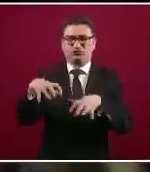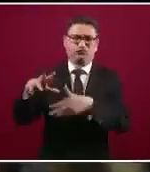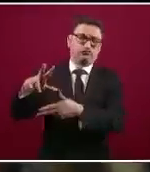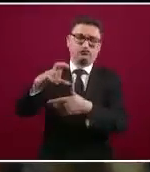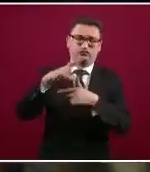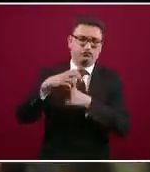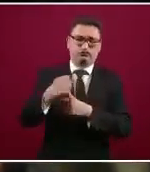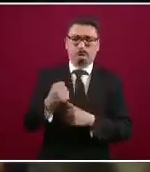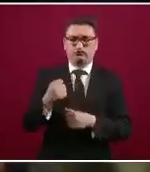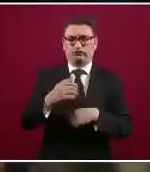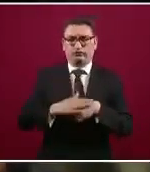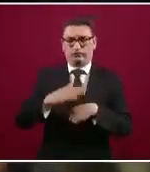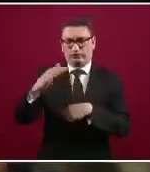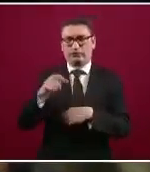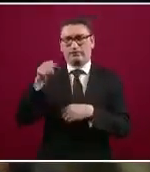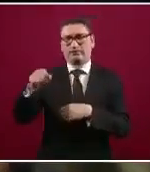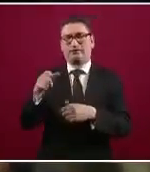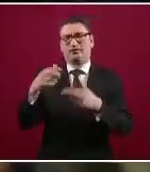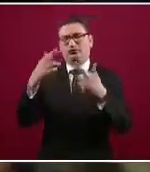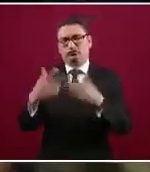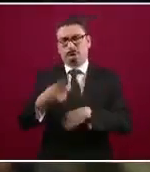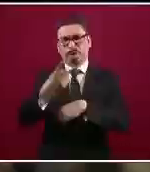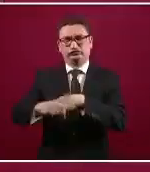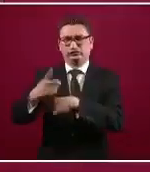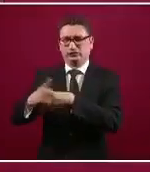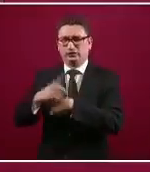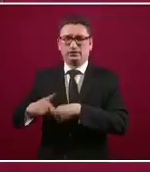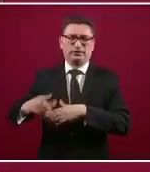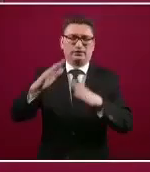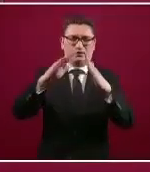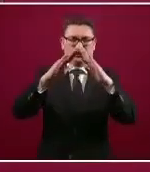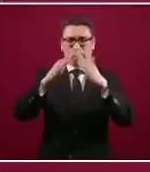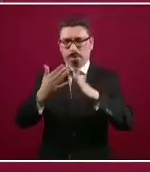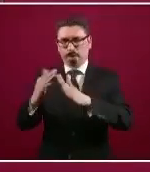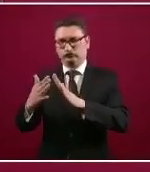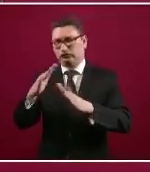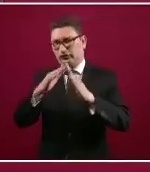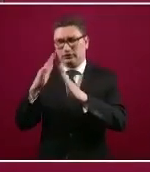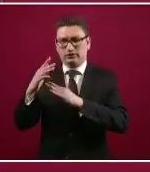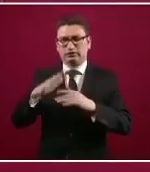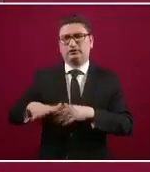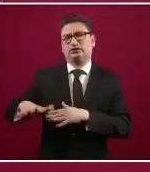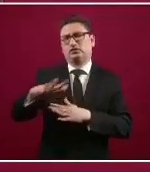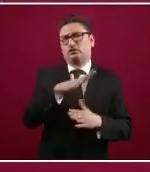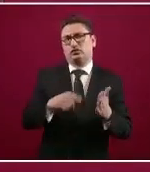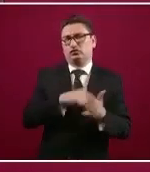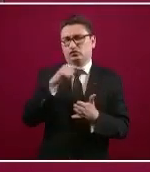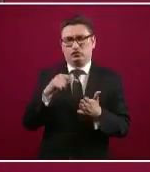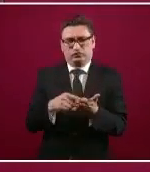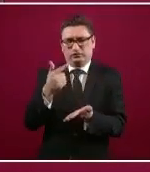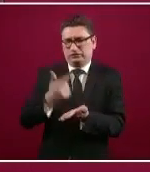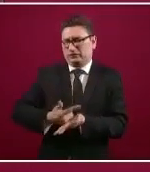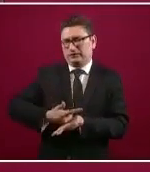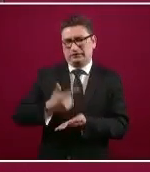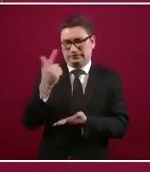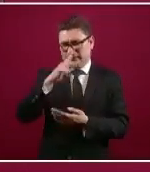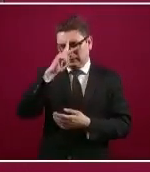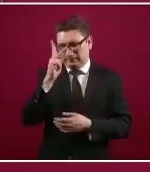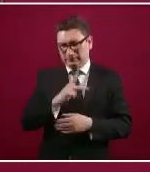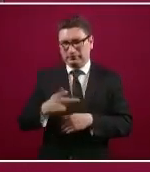donde más daños hay en cuestiones de viviendas, en las zonas de riesgo y de alto riesgo. Esta situación